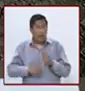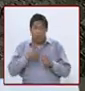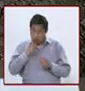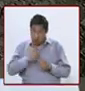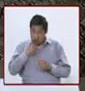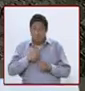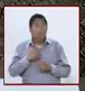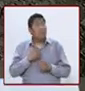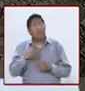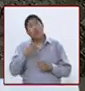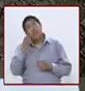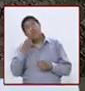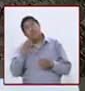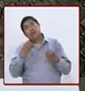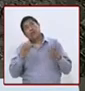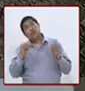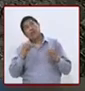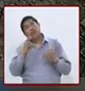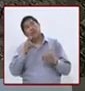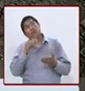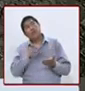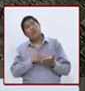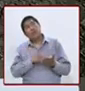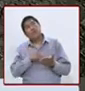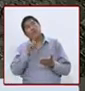ves? Sí. Dice que venden